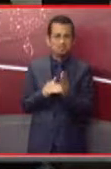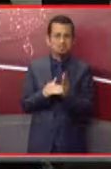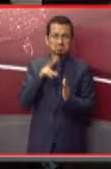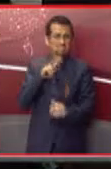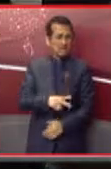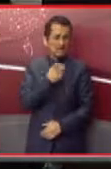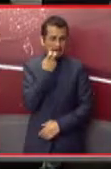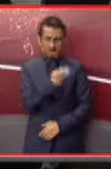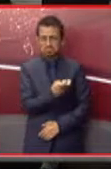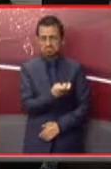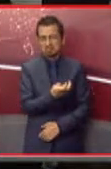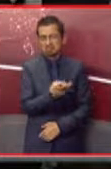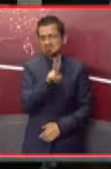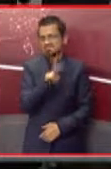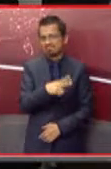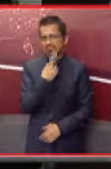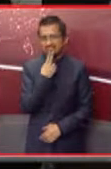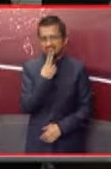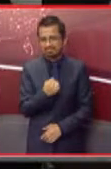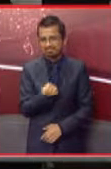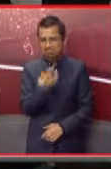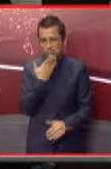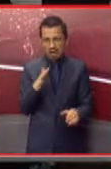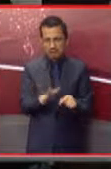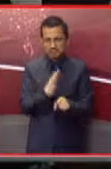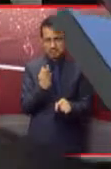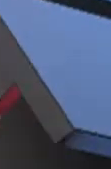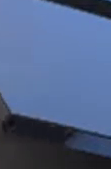y sencillamente no será suficiente.